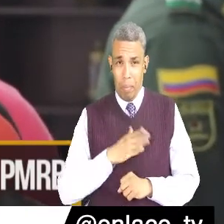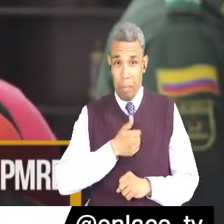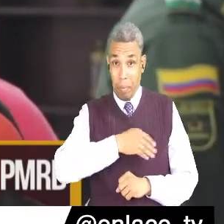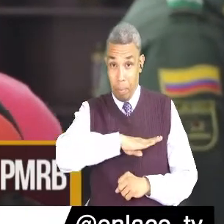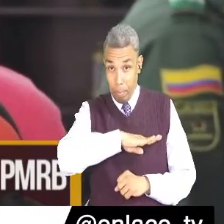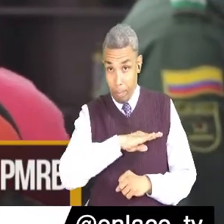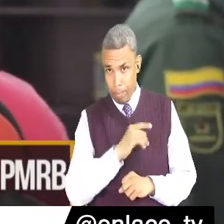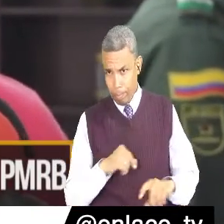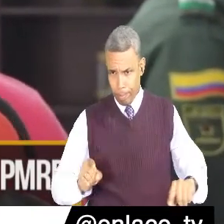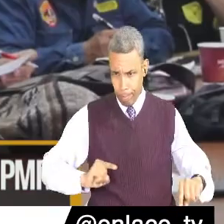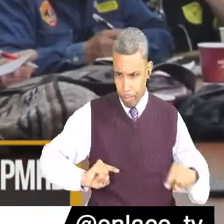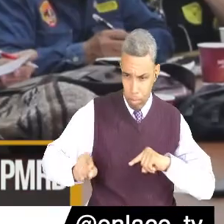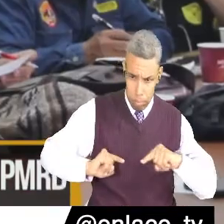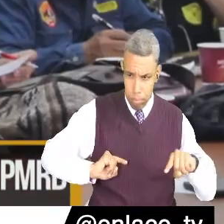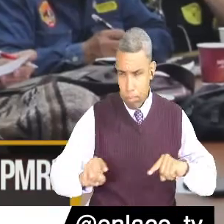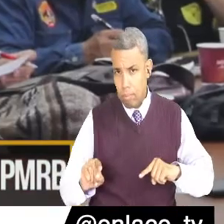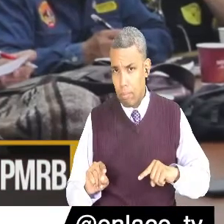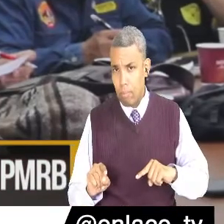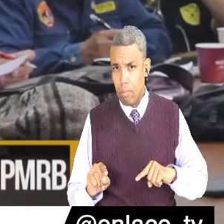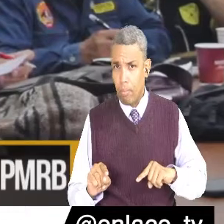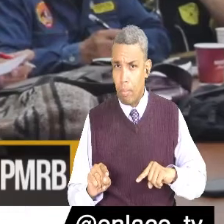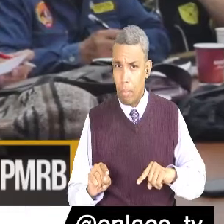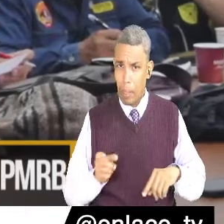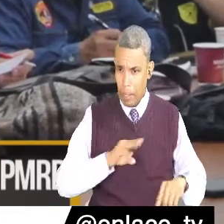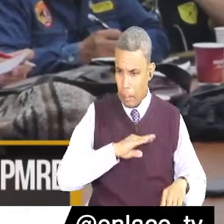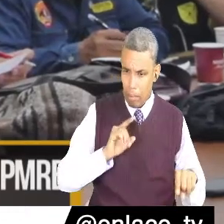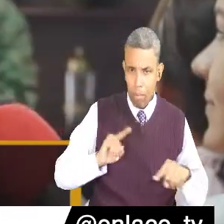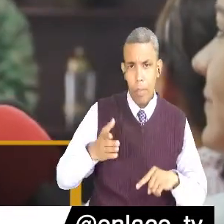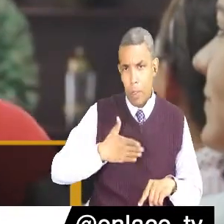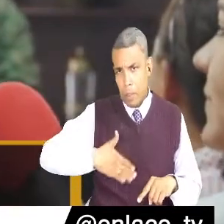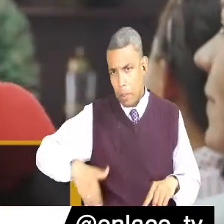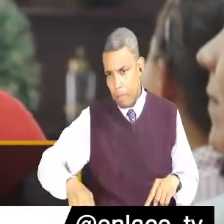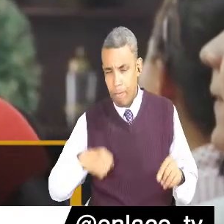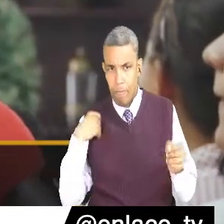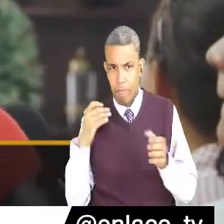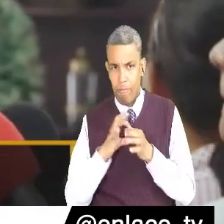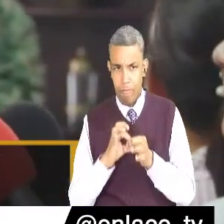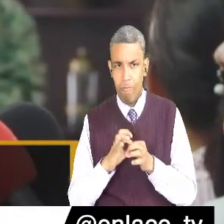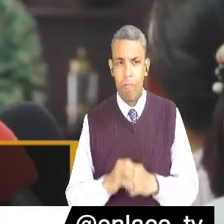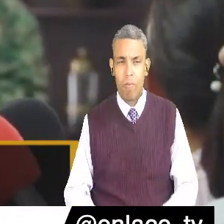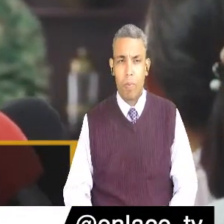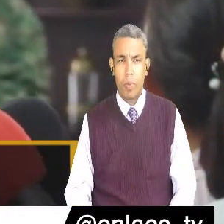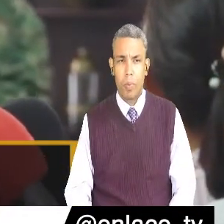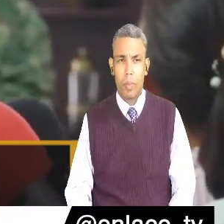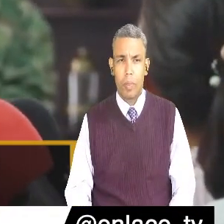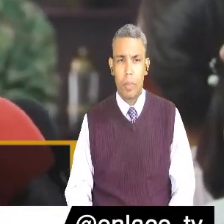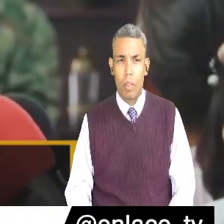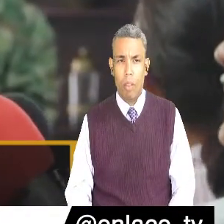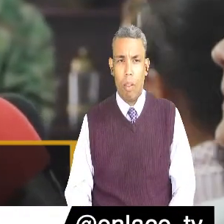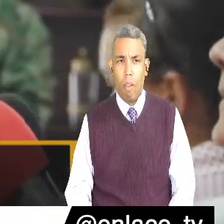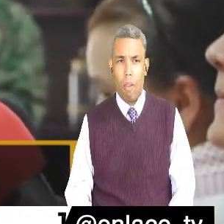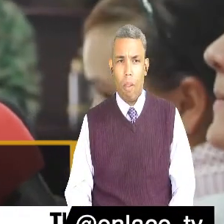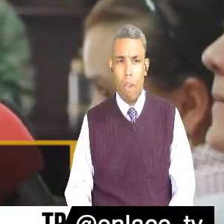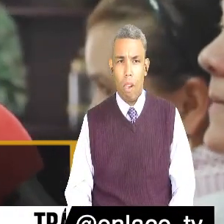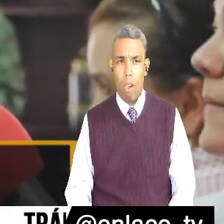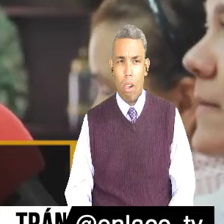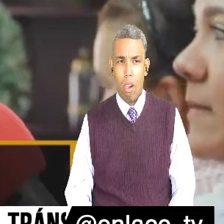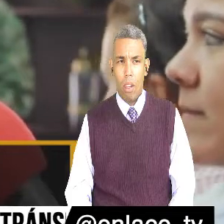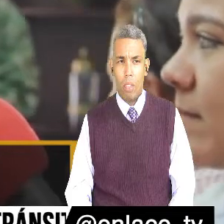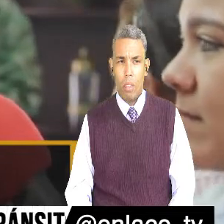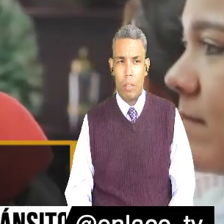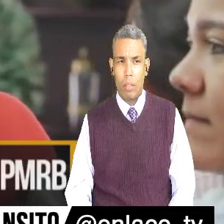cual la Abuso obviamente hará parte de forma activa. Desde el Consejo Municipal apoyamos la iniciativa de movilizarnos, de apoyar, de